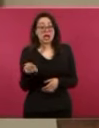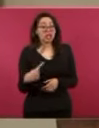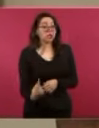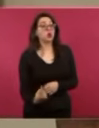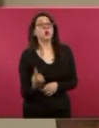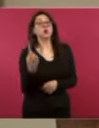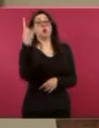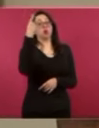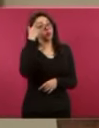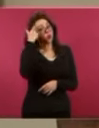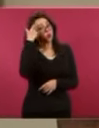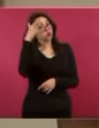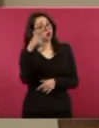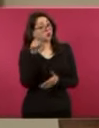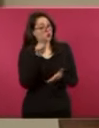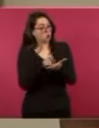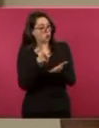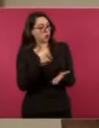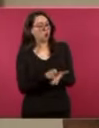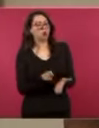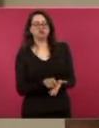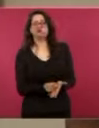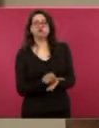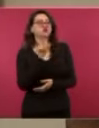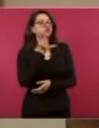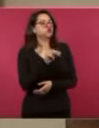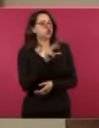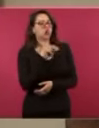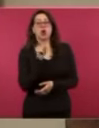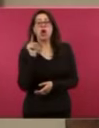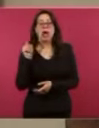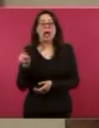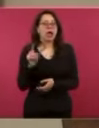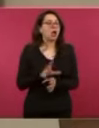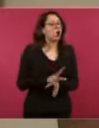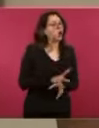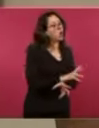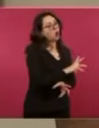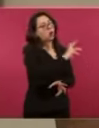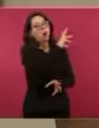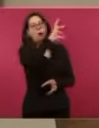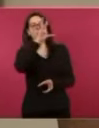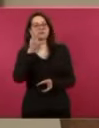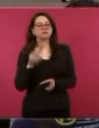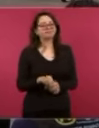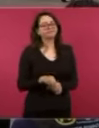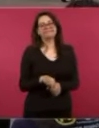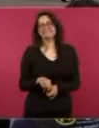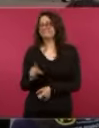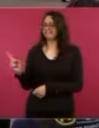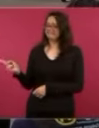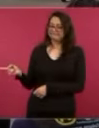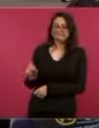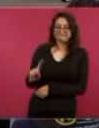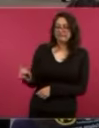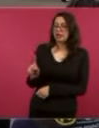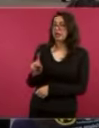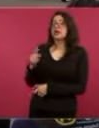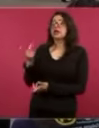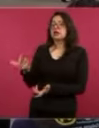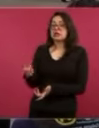los varios adaptadores de las series por encargo de los creadores, aun cuando el propio Víctor